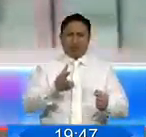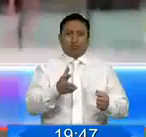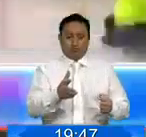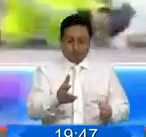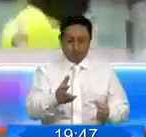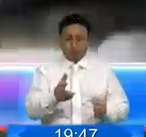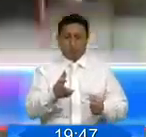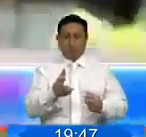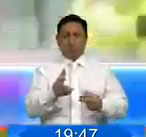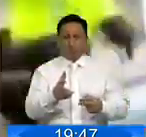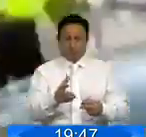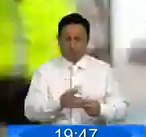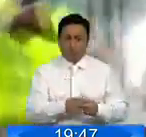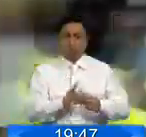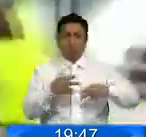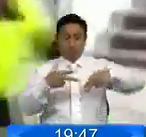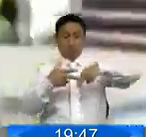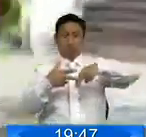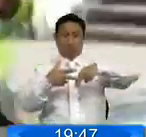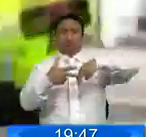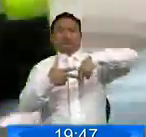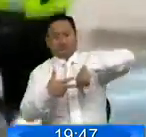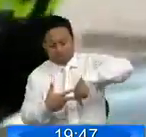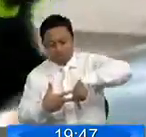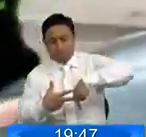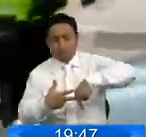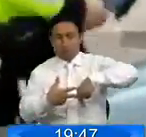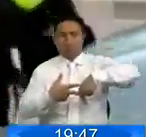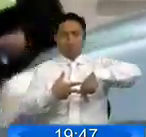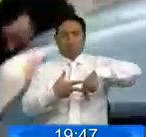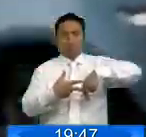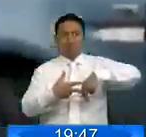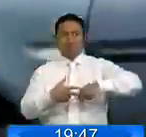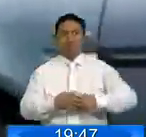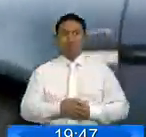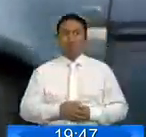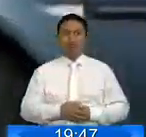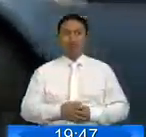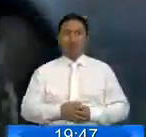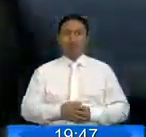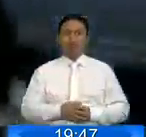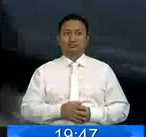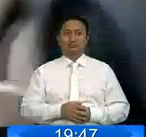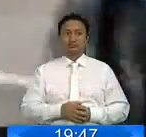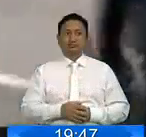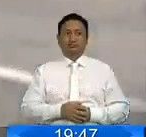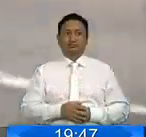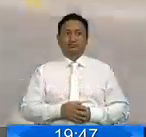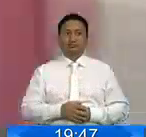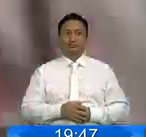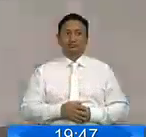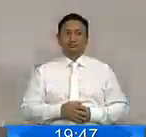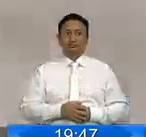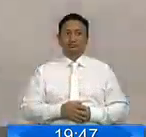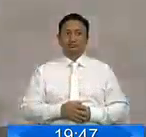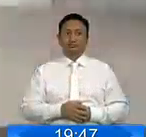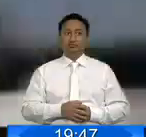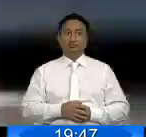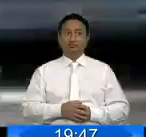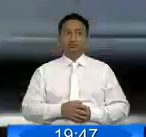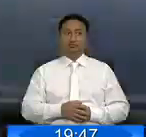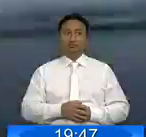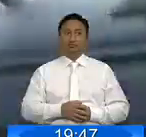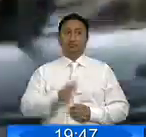al uniformado, el mismo que pierde el equilibrio y cae en el capó del automotor. Por eso que le respeta al bebé, le va a pisar.